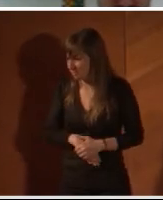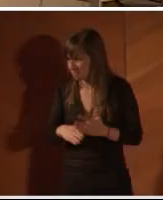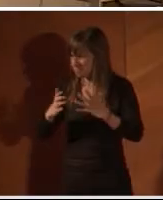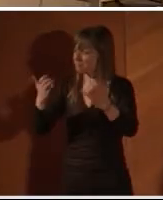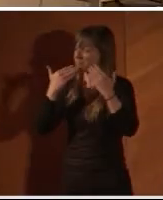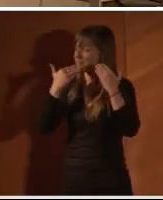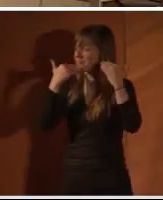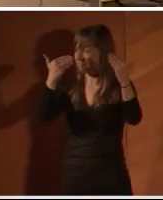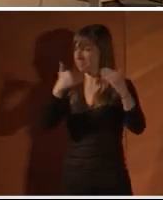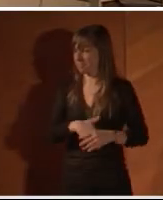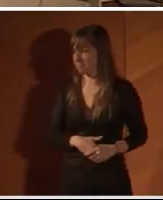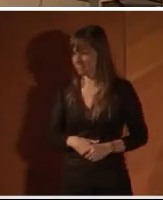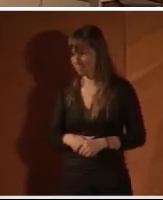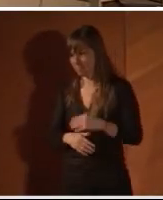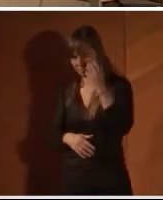Muchísimas gracias,